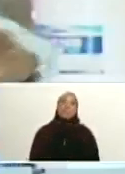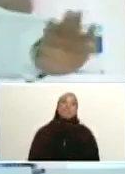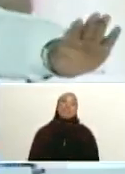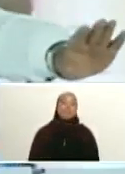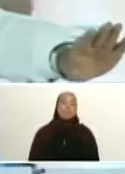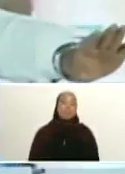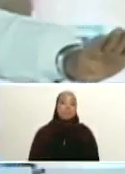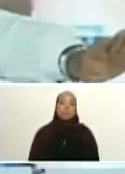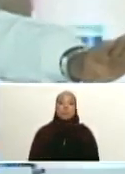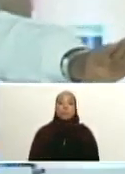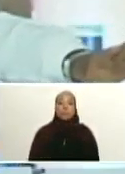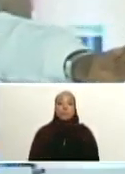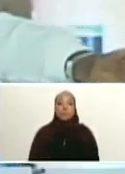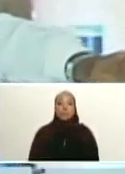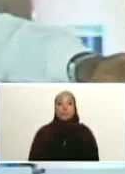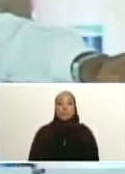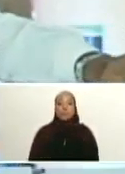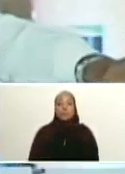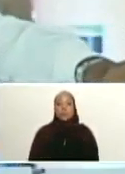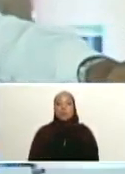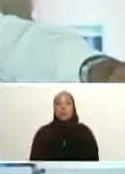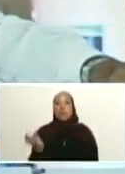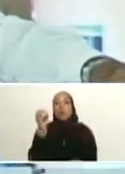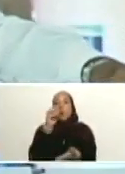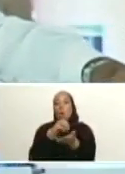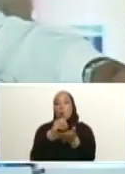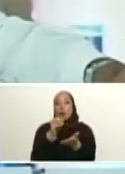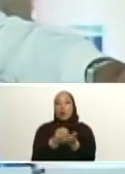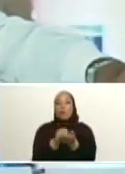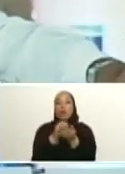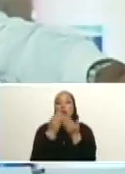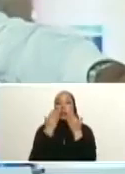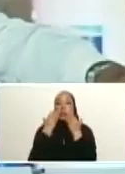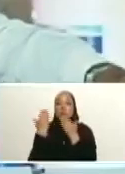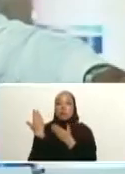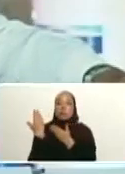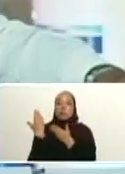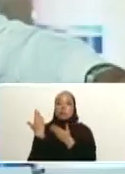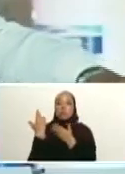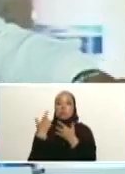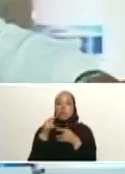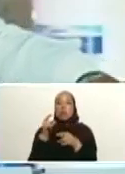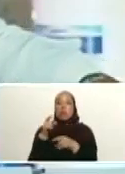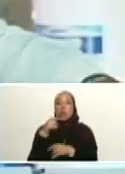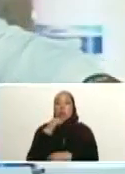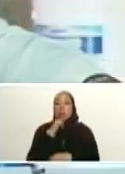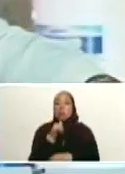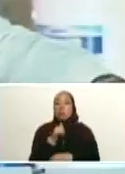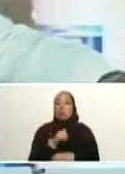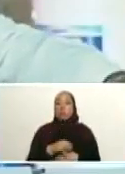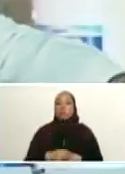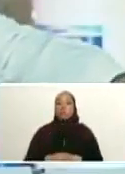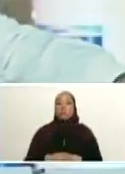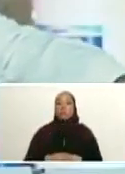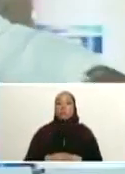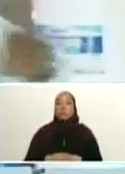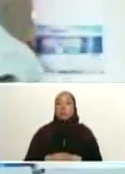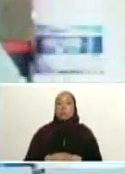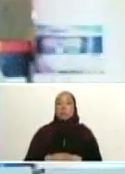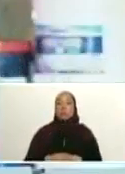Y rechazamos que se vuelva a polarizar el país de esa manera negativa,